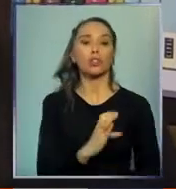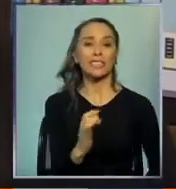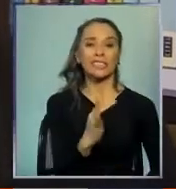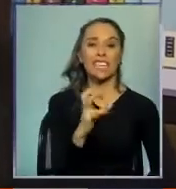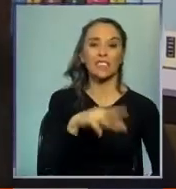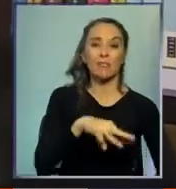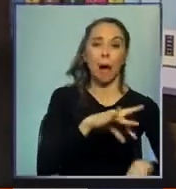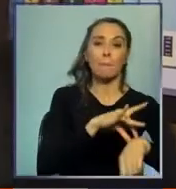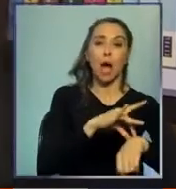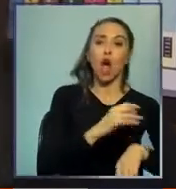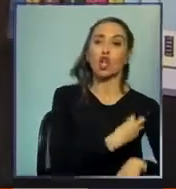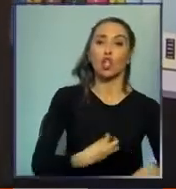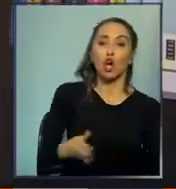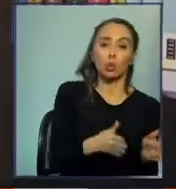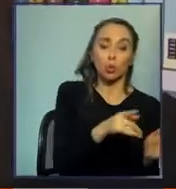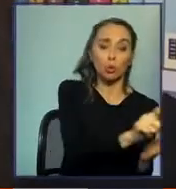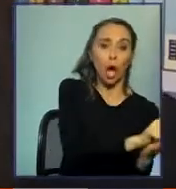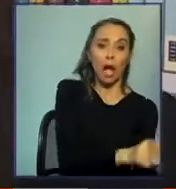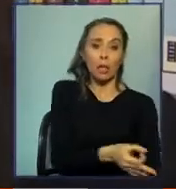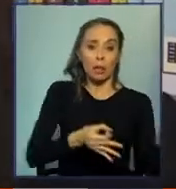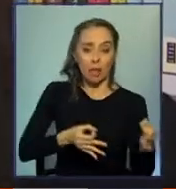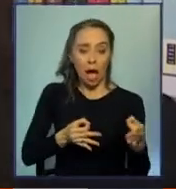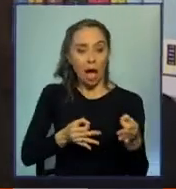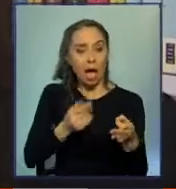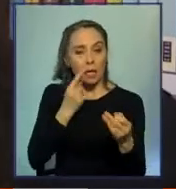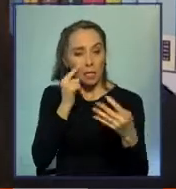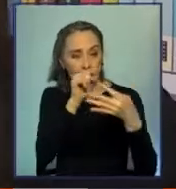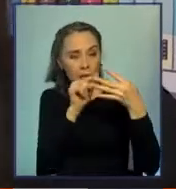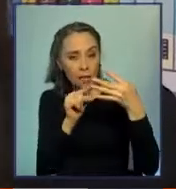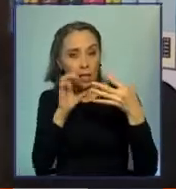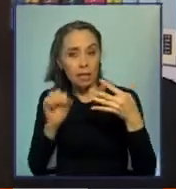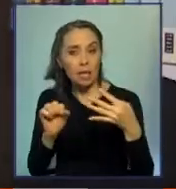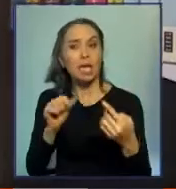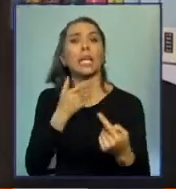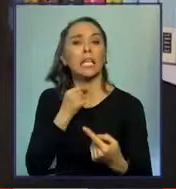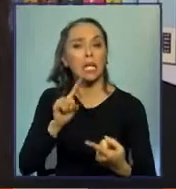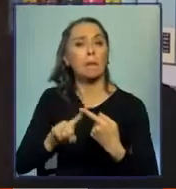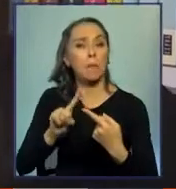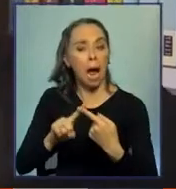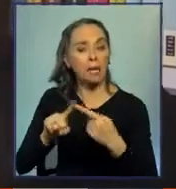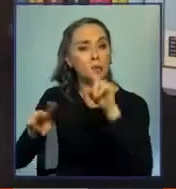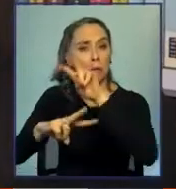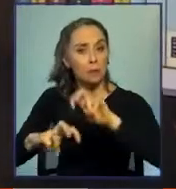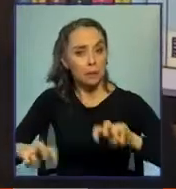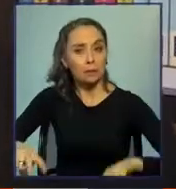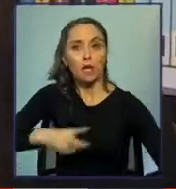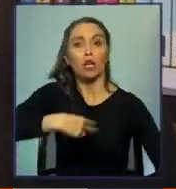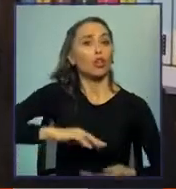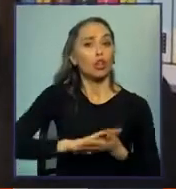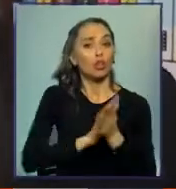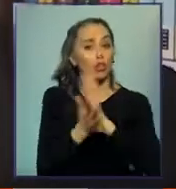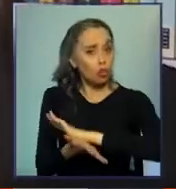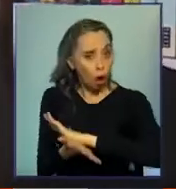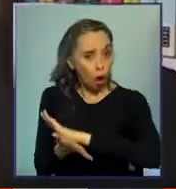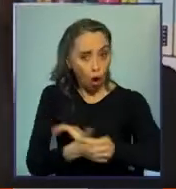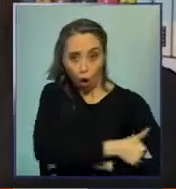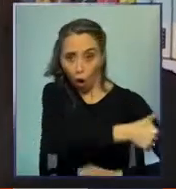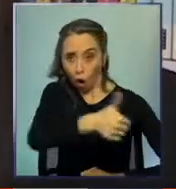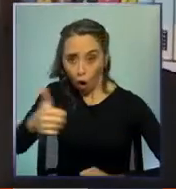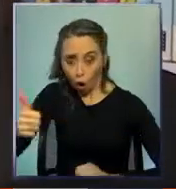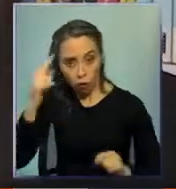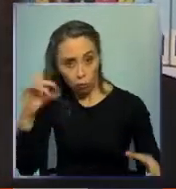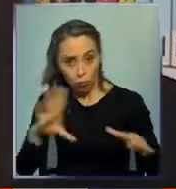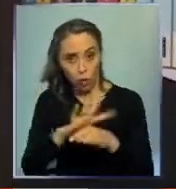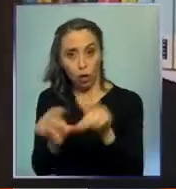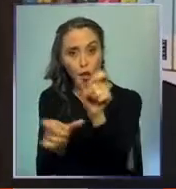Y creo que ahí hay algunos detalles que nos hubiera gustado participar, entendiendo que todos estamos alineados en que aquellos médicos